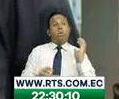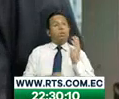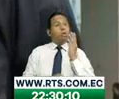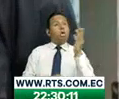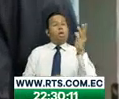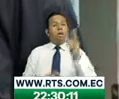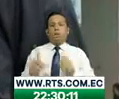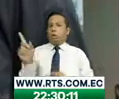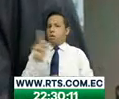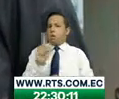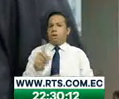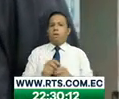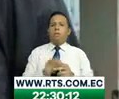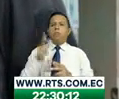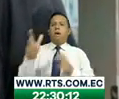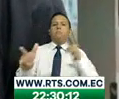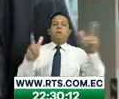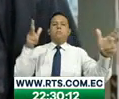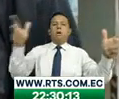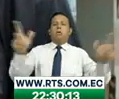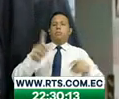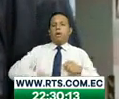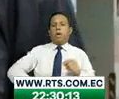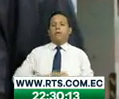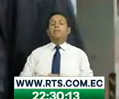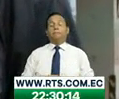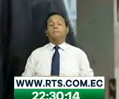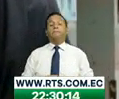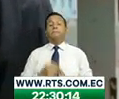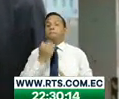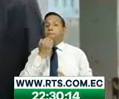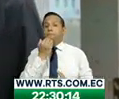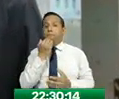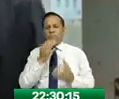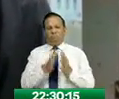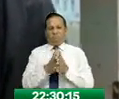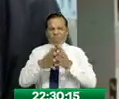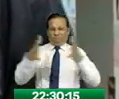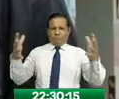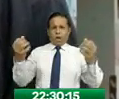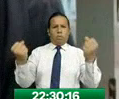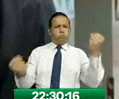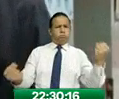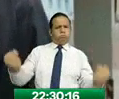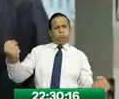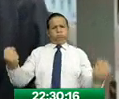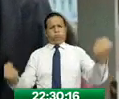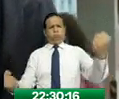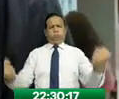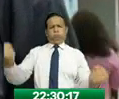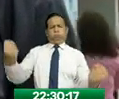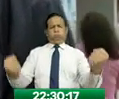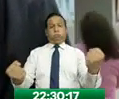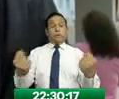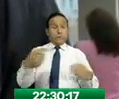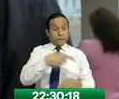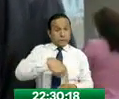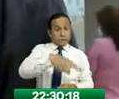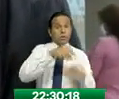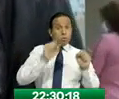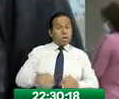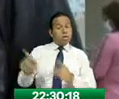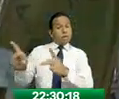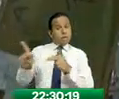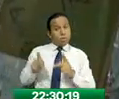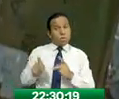Las encomiendas viajan a través de camiones que son calificados, como le explicaba, con un salvoconducto que los regula la